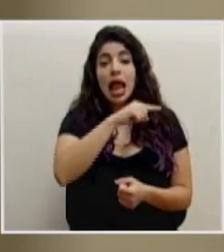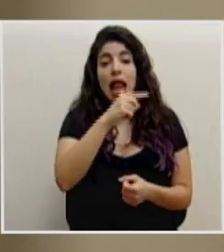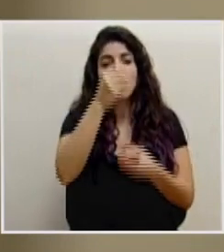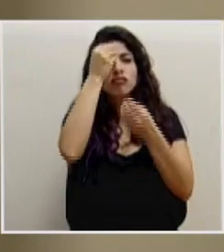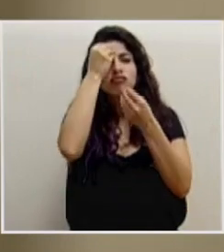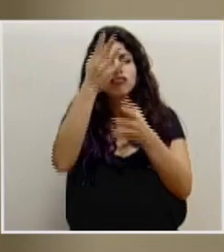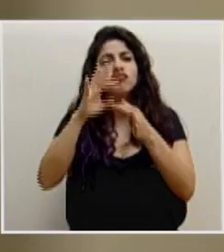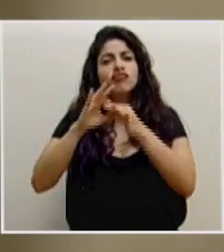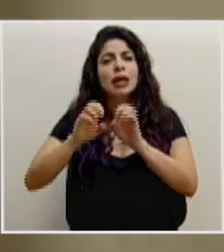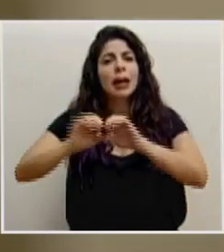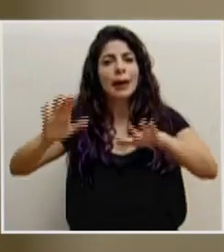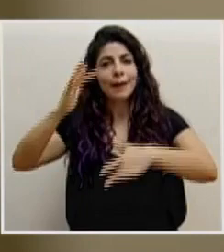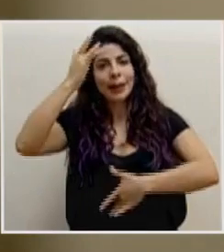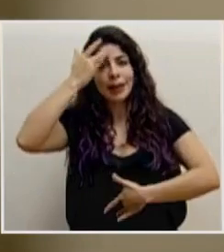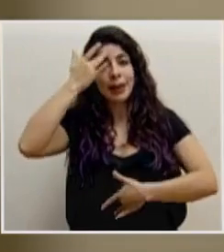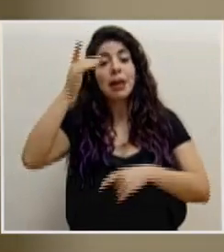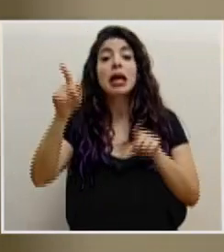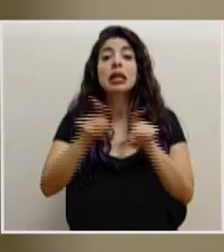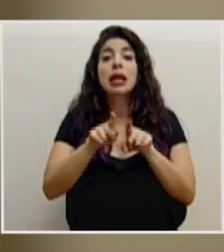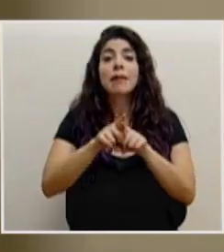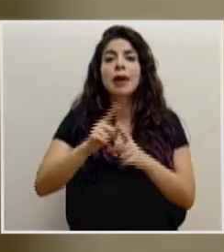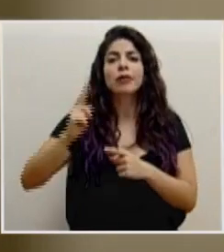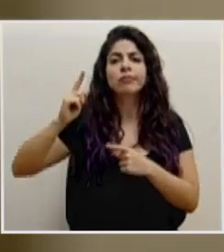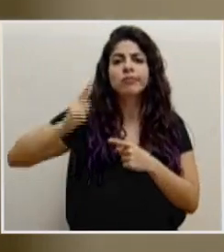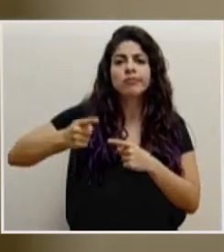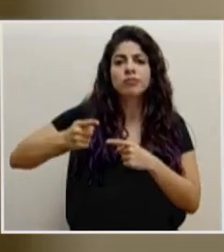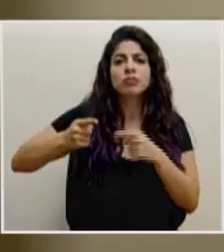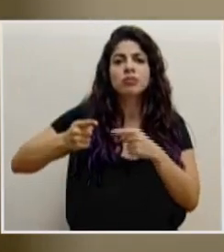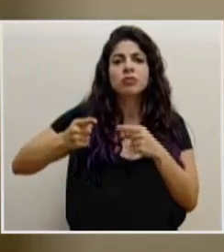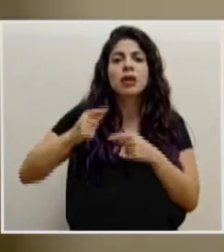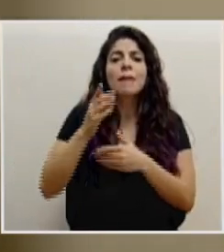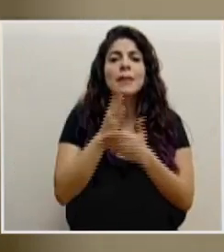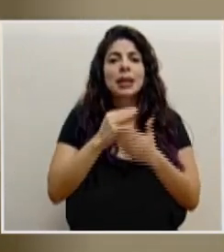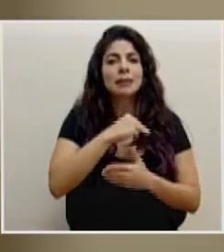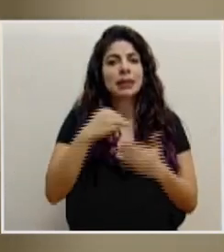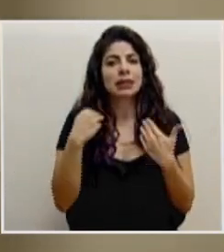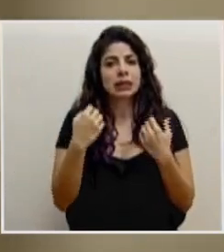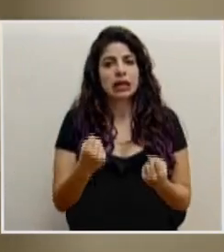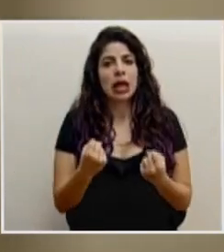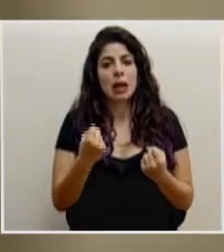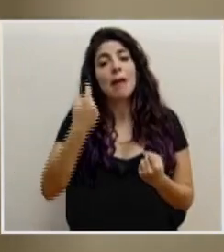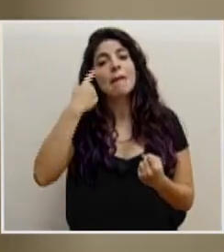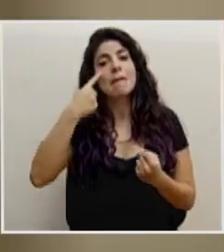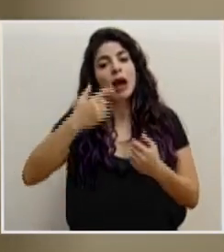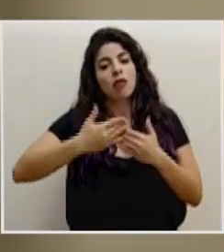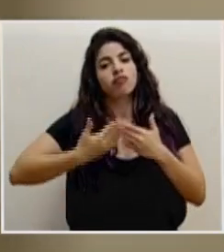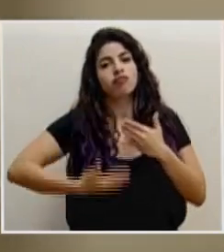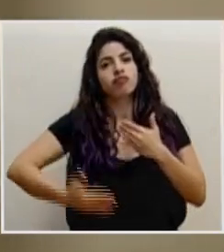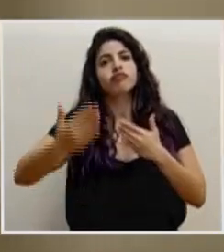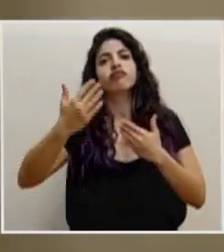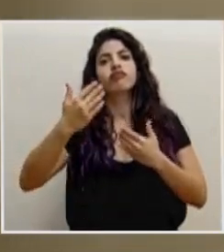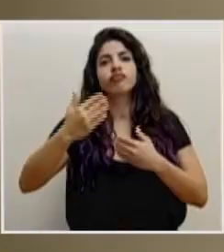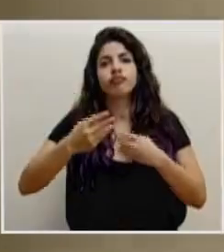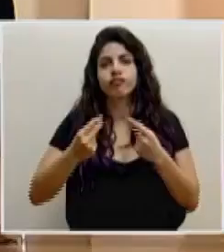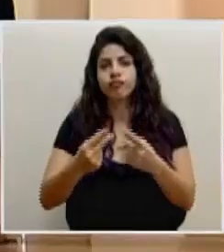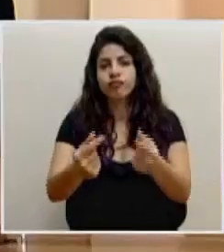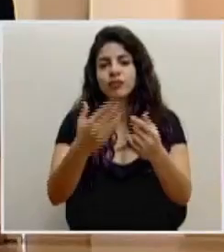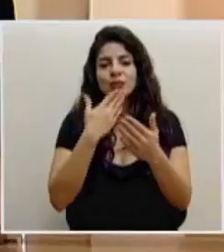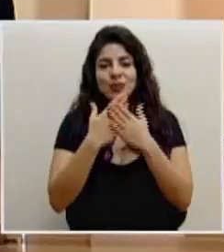el reporte epidemiológico y la instrucción del Ministerio de Salud para proceder con dicha aceleración. Muy buenas